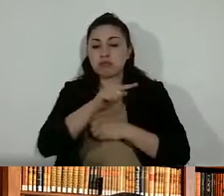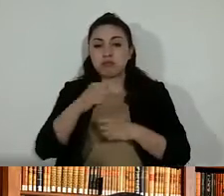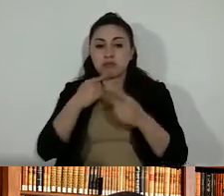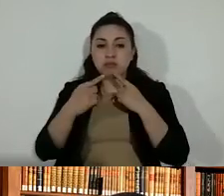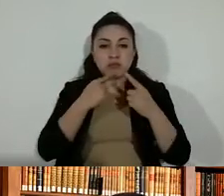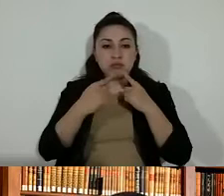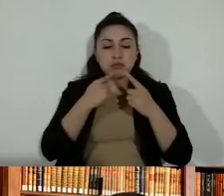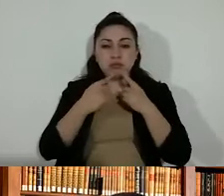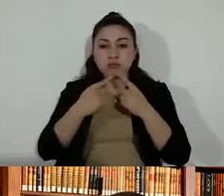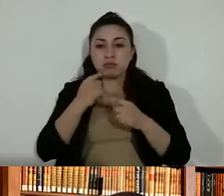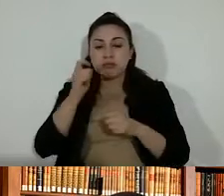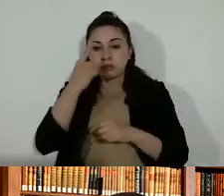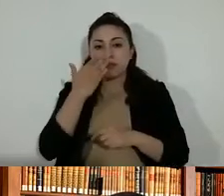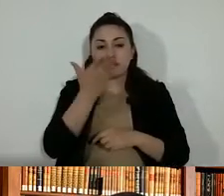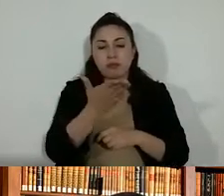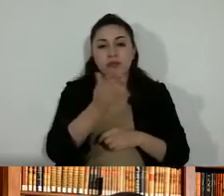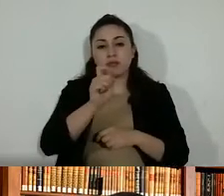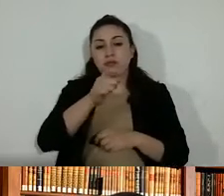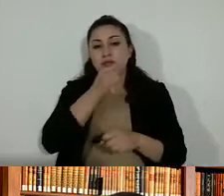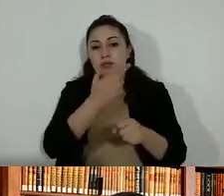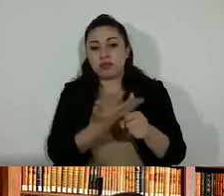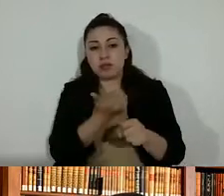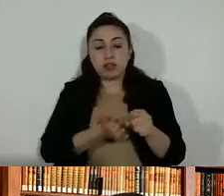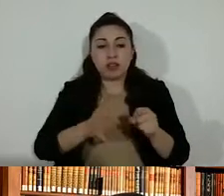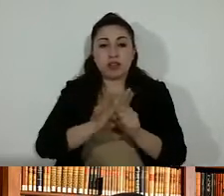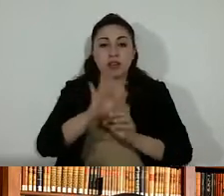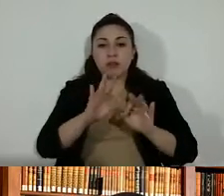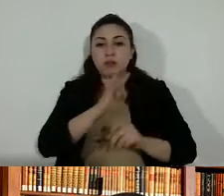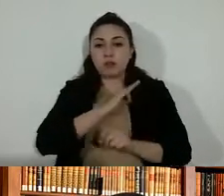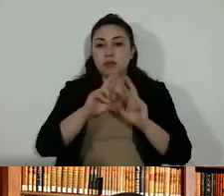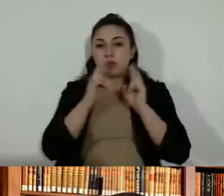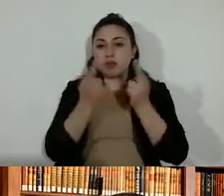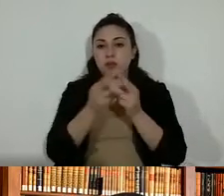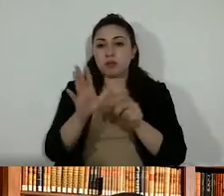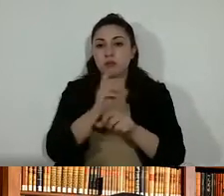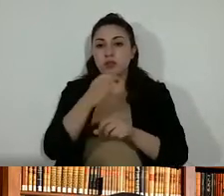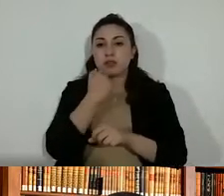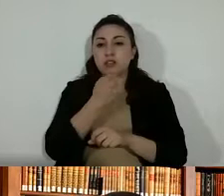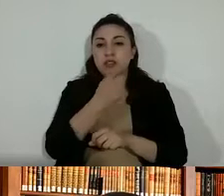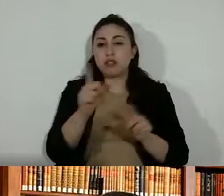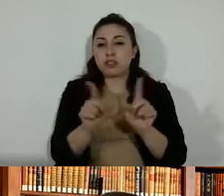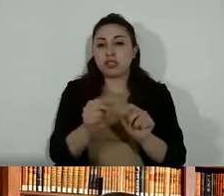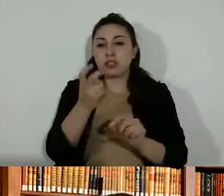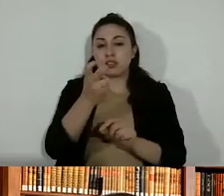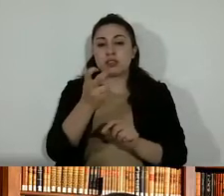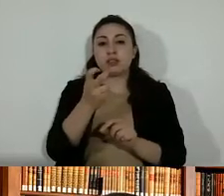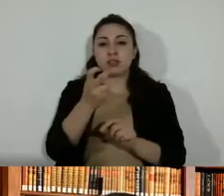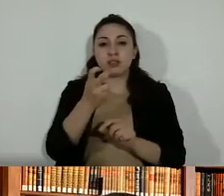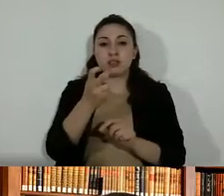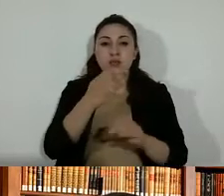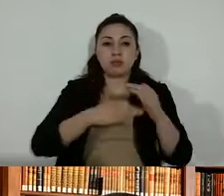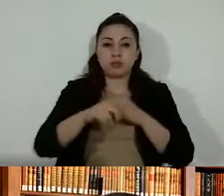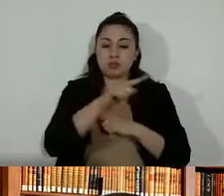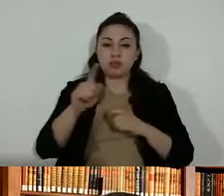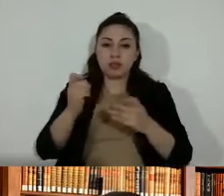línea de pedir que la secretaria de Administración y Finanzas comparezca. Entonces sí debo dejarlo muy claro porque aquí a todas y todos les consta